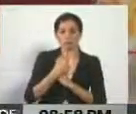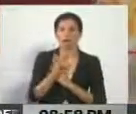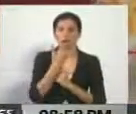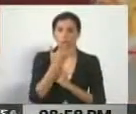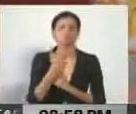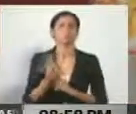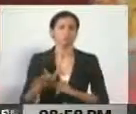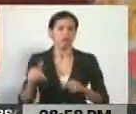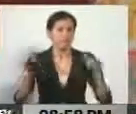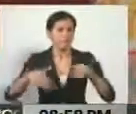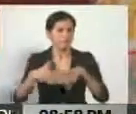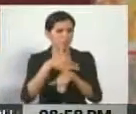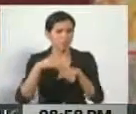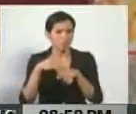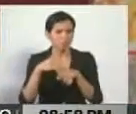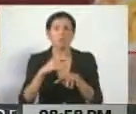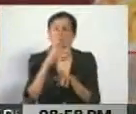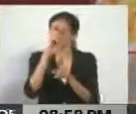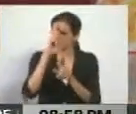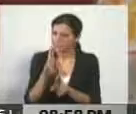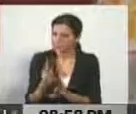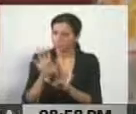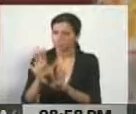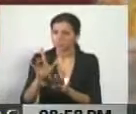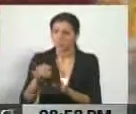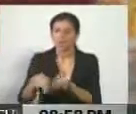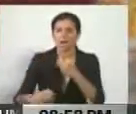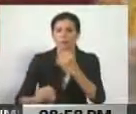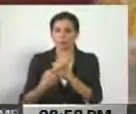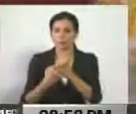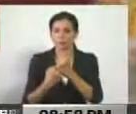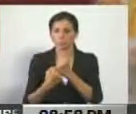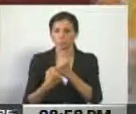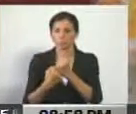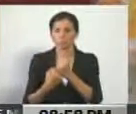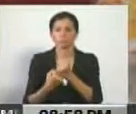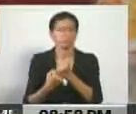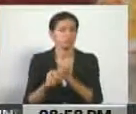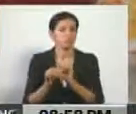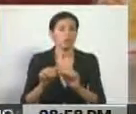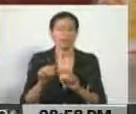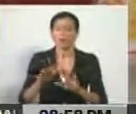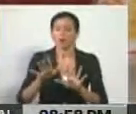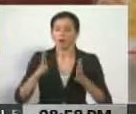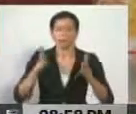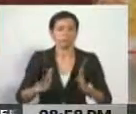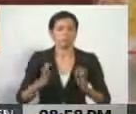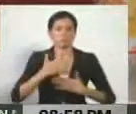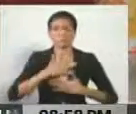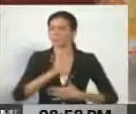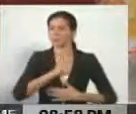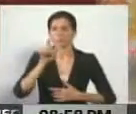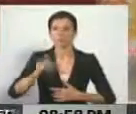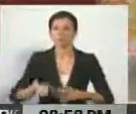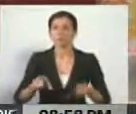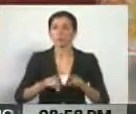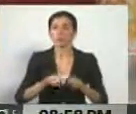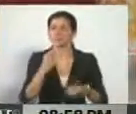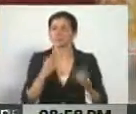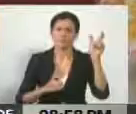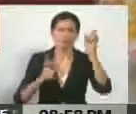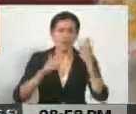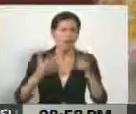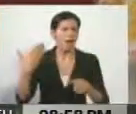en este ministerio no solamente respetamos, sino que apoyamos la condición de cualquier sujeto. Ya lo decía el comandante Chávez, nuestro